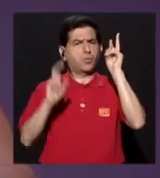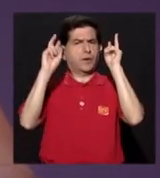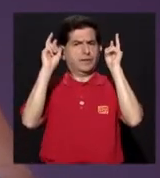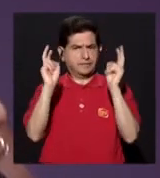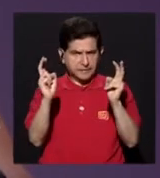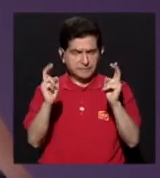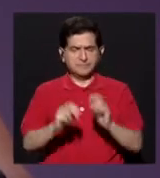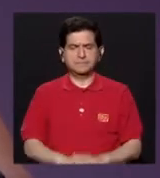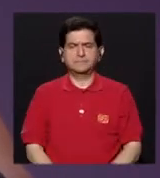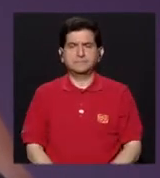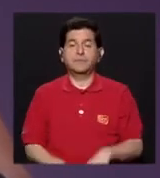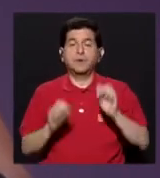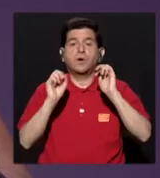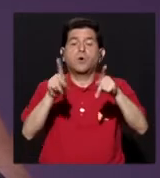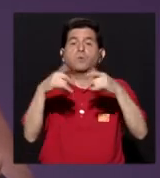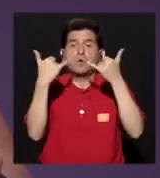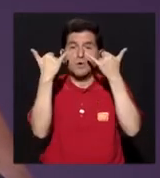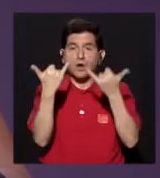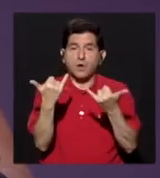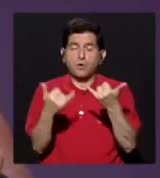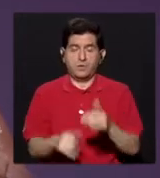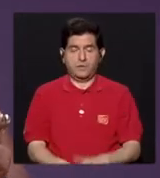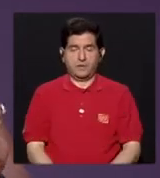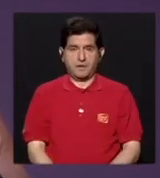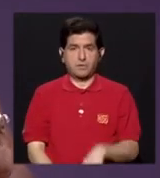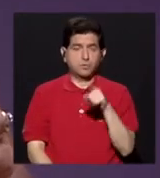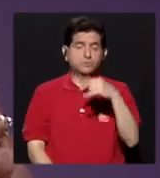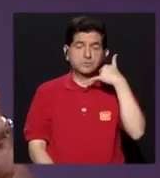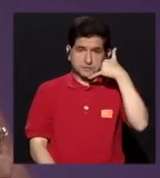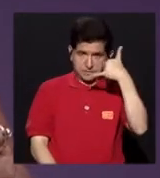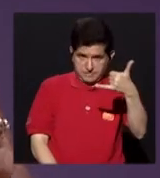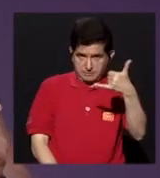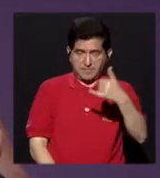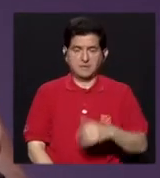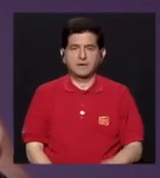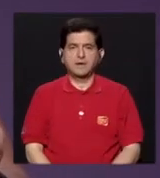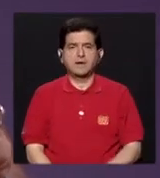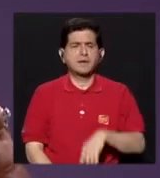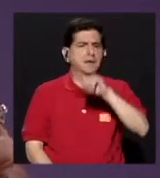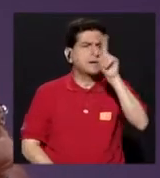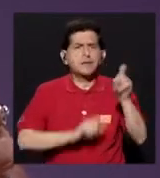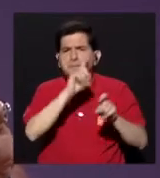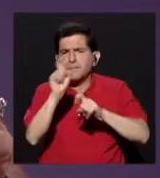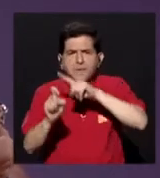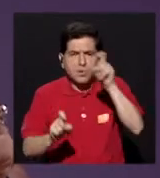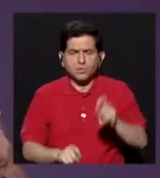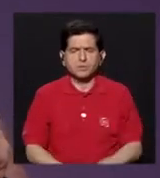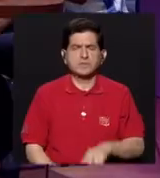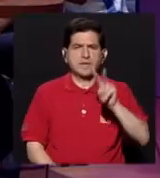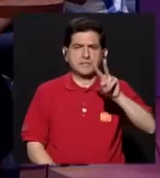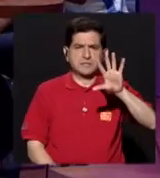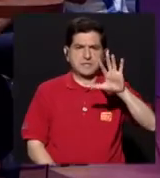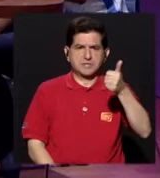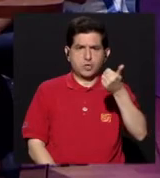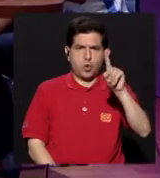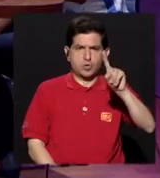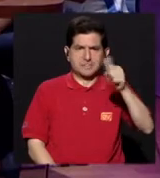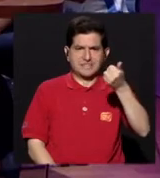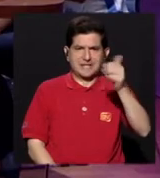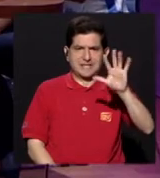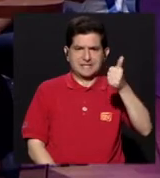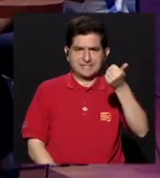materia y es la oportunidad que usted va a tener ahora de llamar por teléfono y hacer consultas 2511